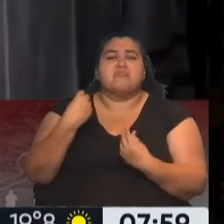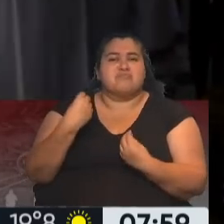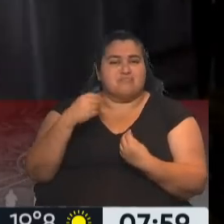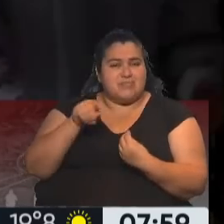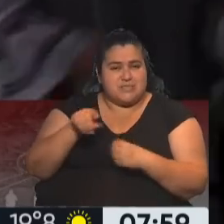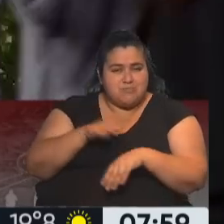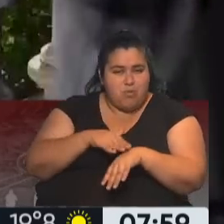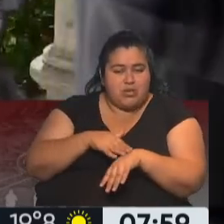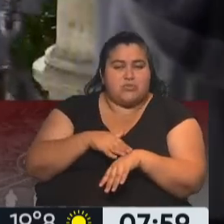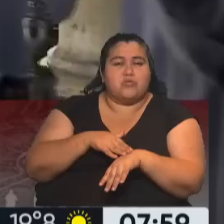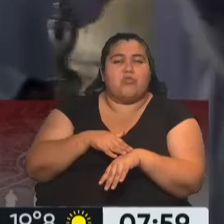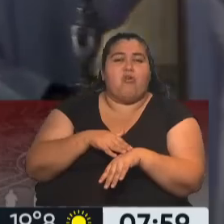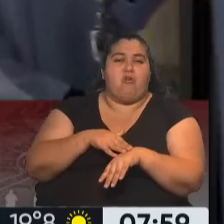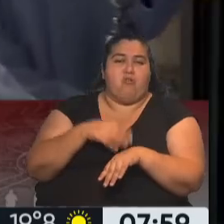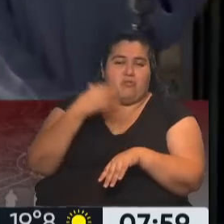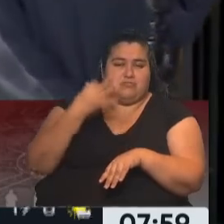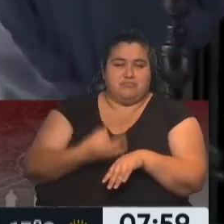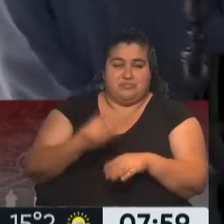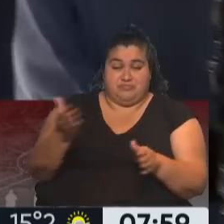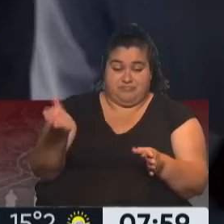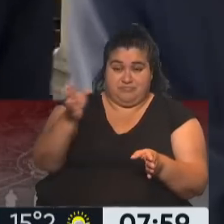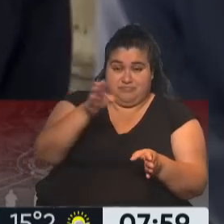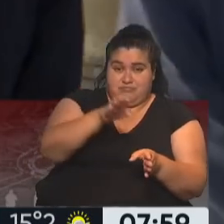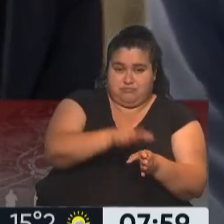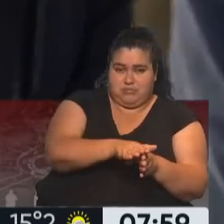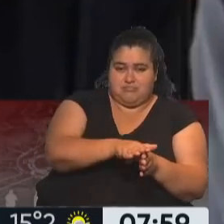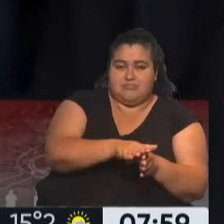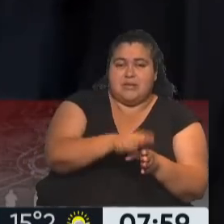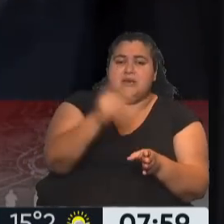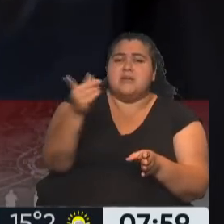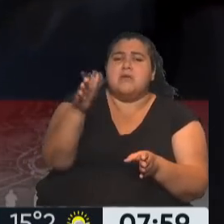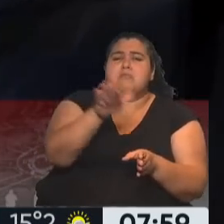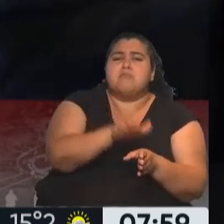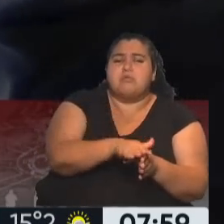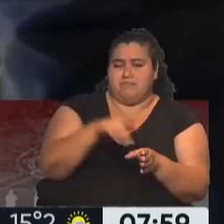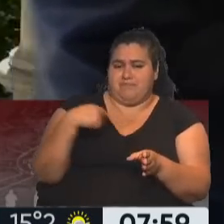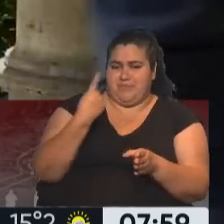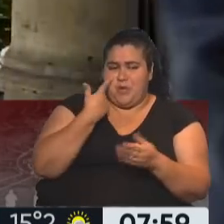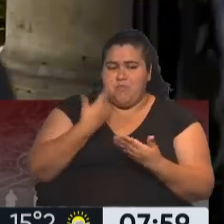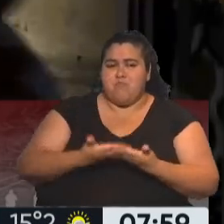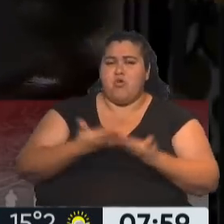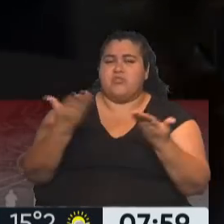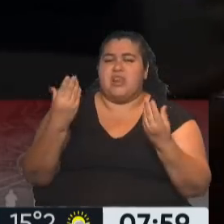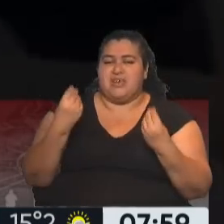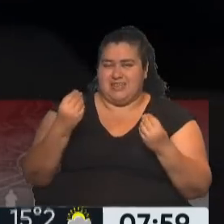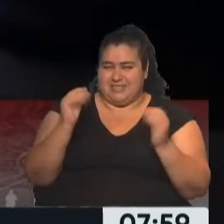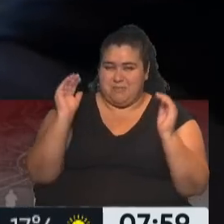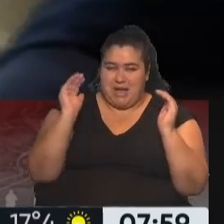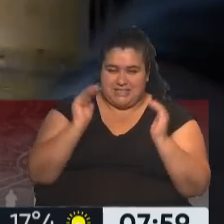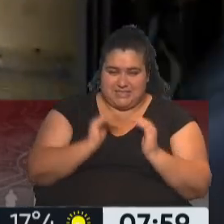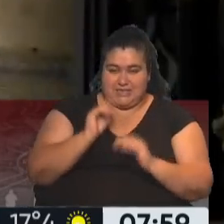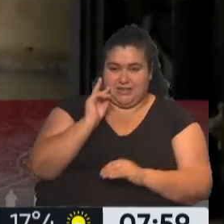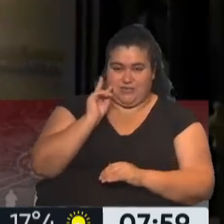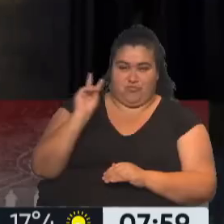que aparece en la tapa del féretro. Tito, vos lo tenés aquí en mano, Sí, a ver si lo acá. podemos mostrar. En ¿Qué es miniatura. mostrarlo vos a Sí, cámara. este